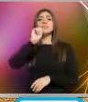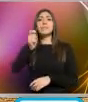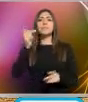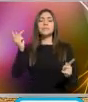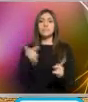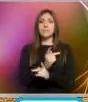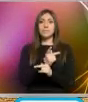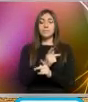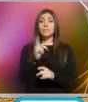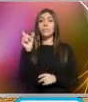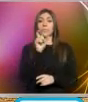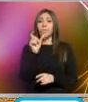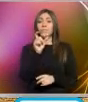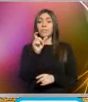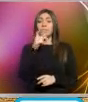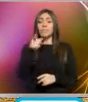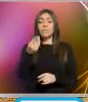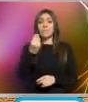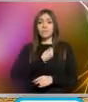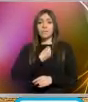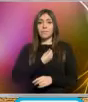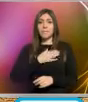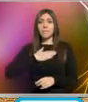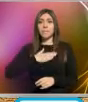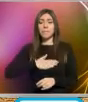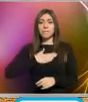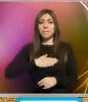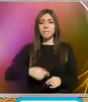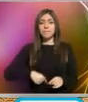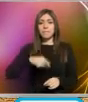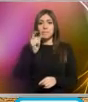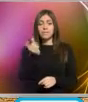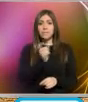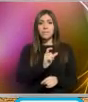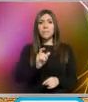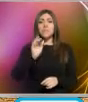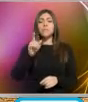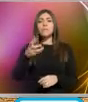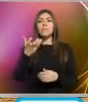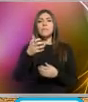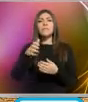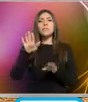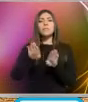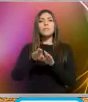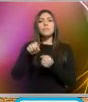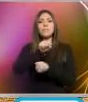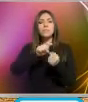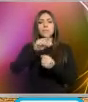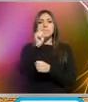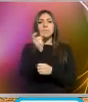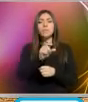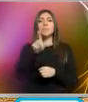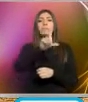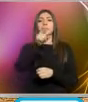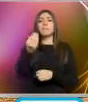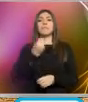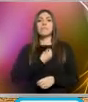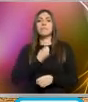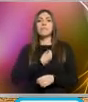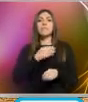materia fecal, cuando llega al intestino grueso, llega casi líquida y el intestino grueso se encarga de 3 funciones principales, que